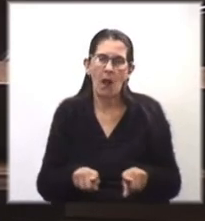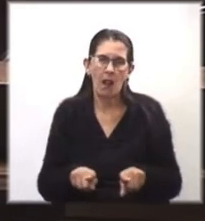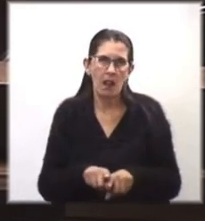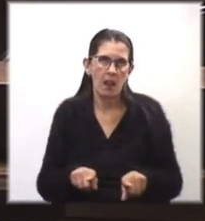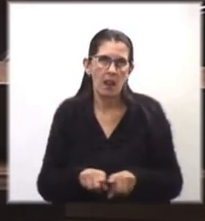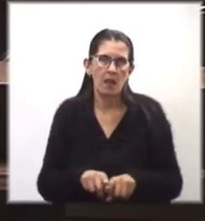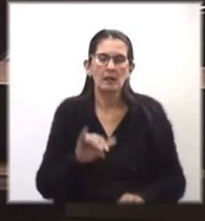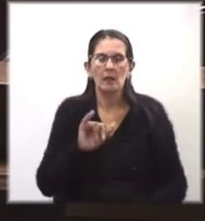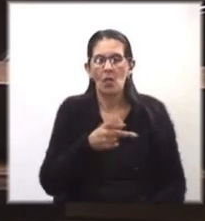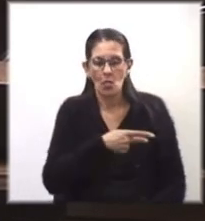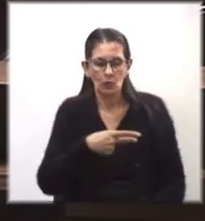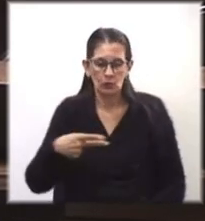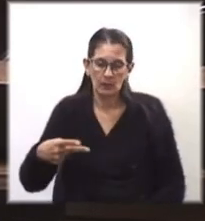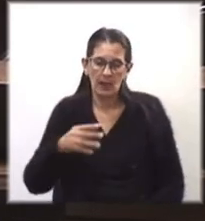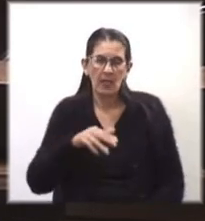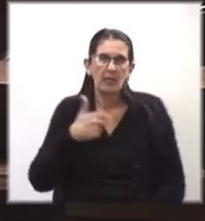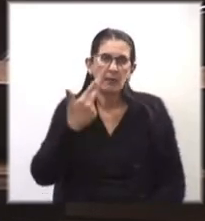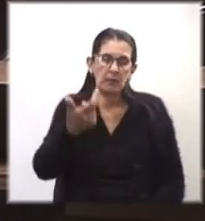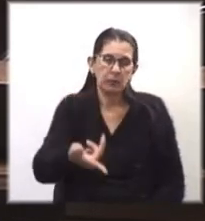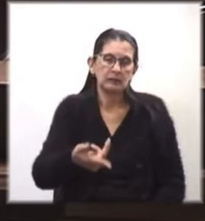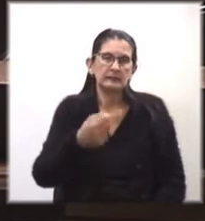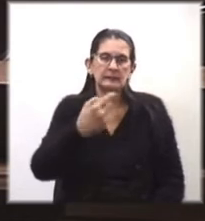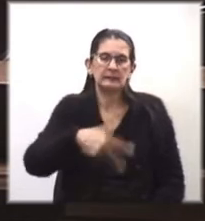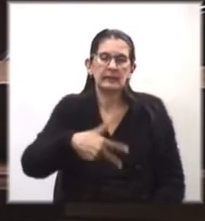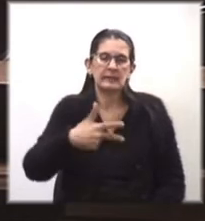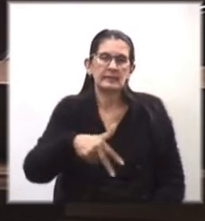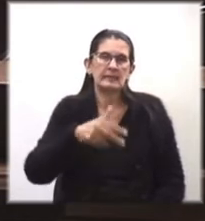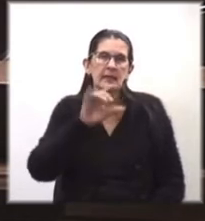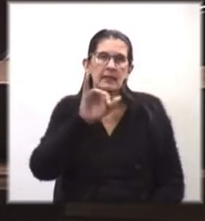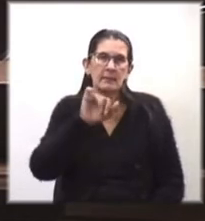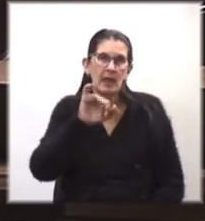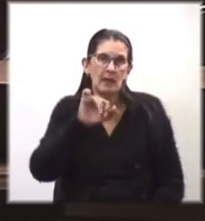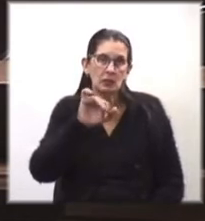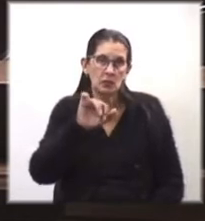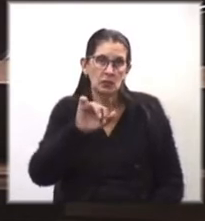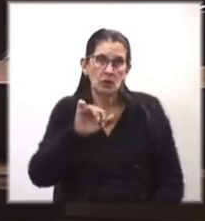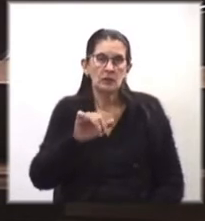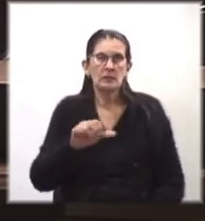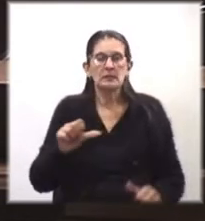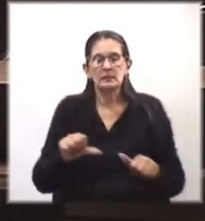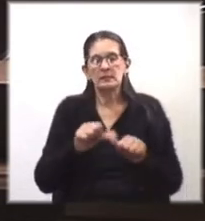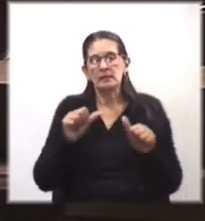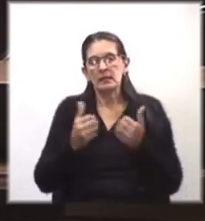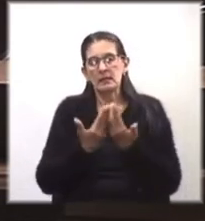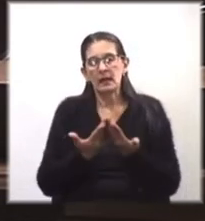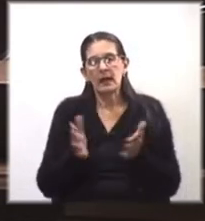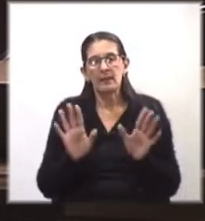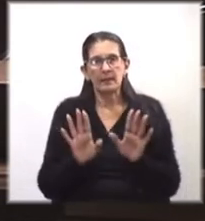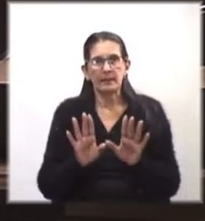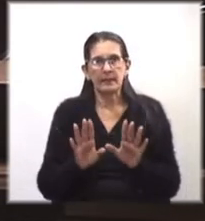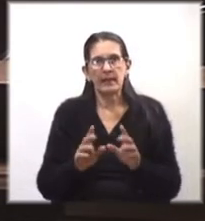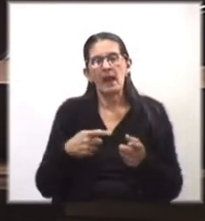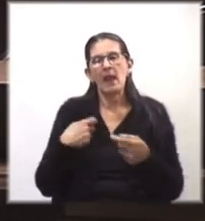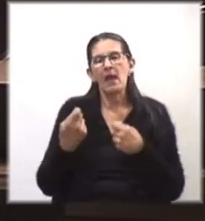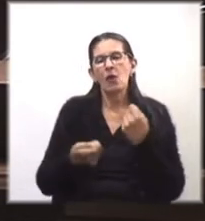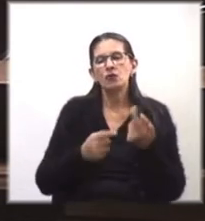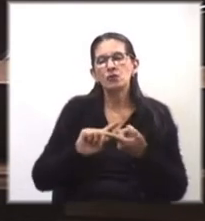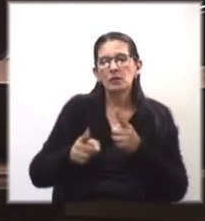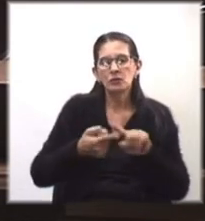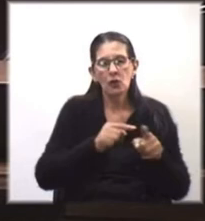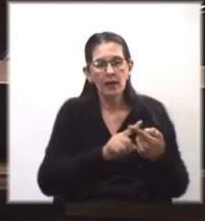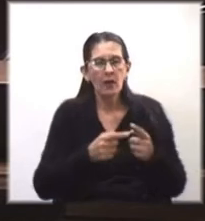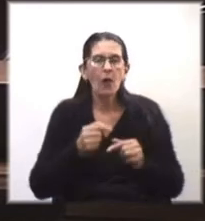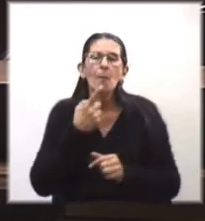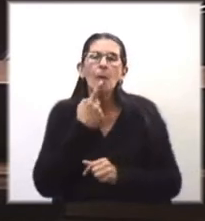y 2 semanas después, el 13 de mayo, ni siquiera 2 semanas después, se reabre una serie de negociaciones con los